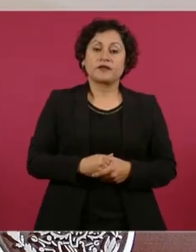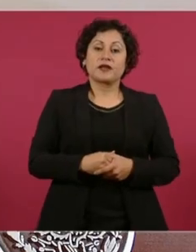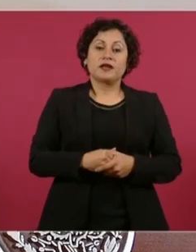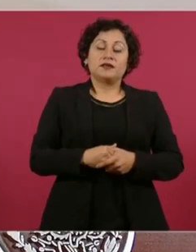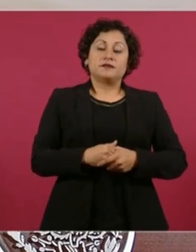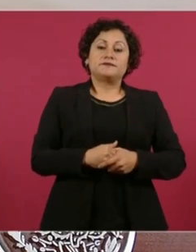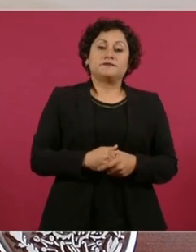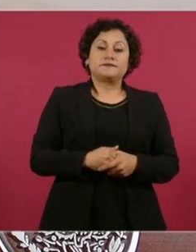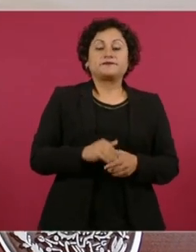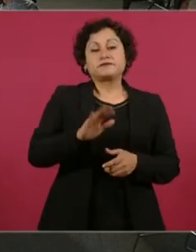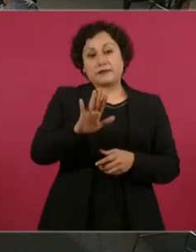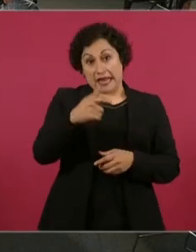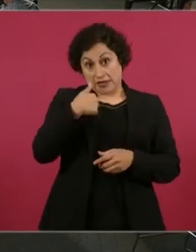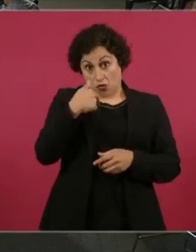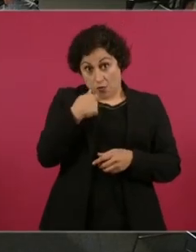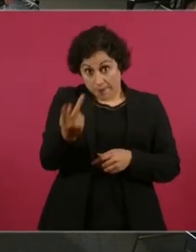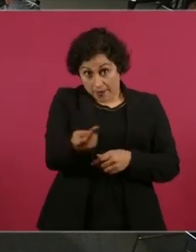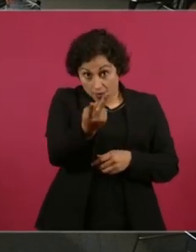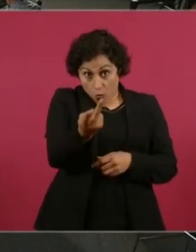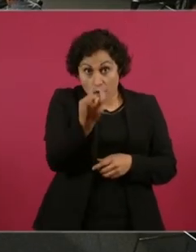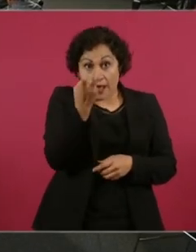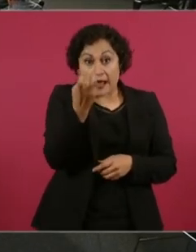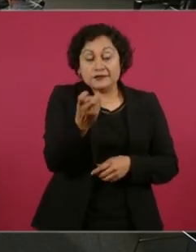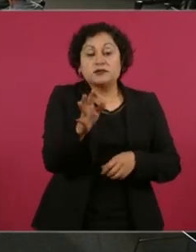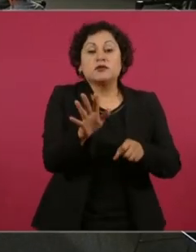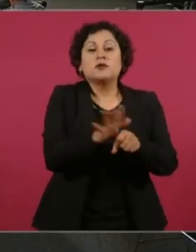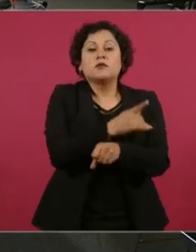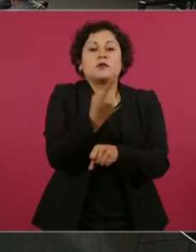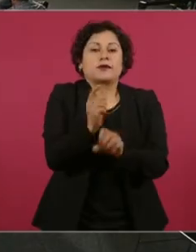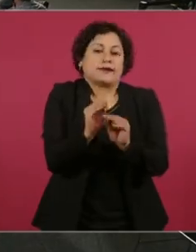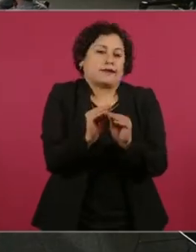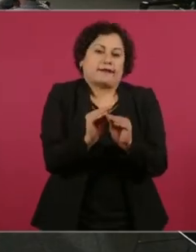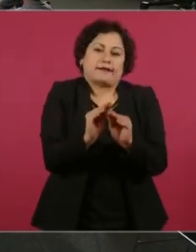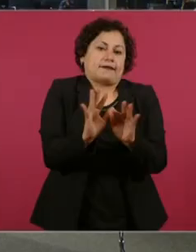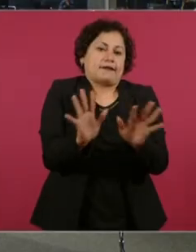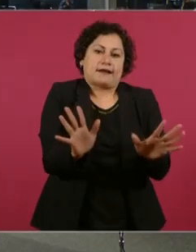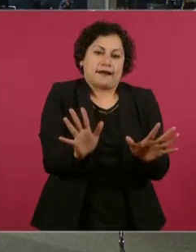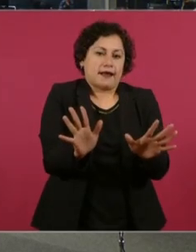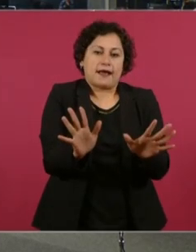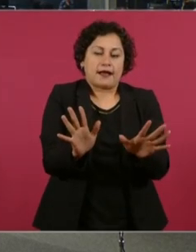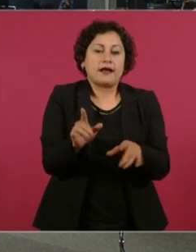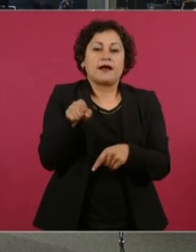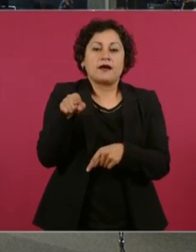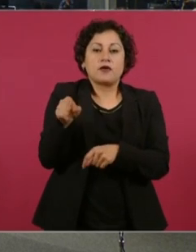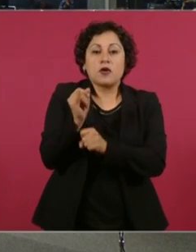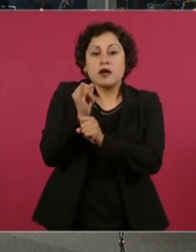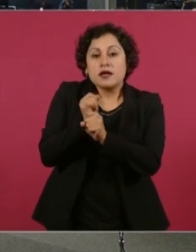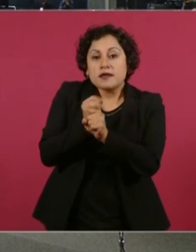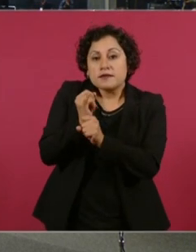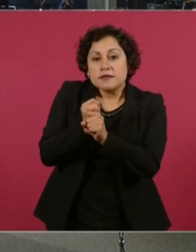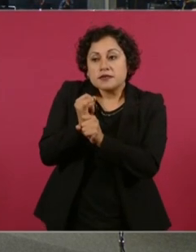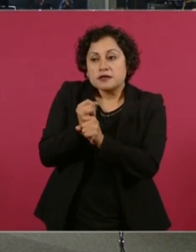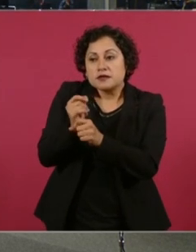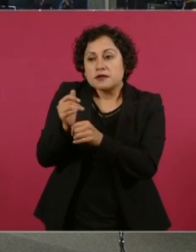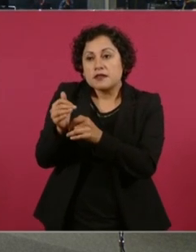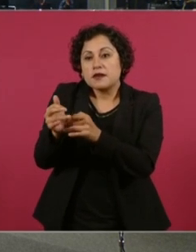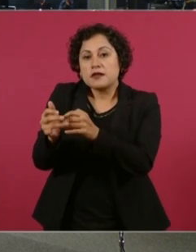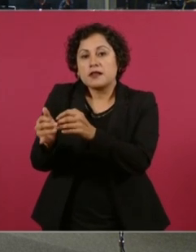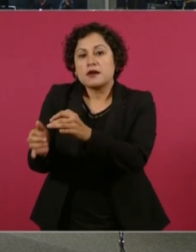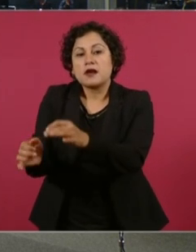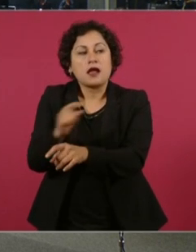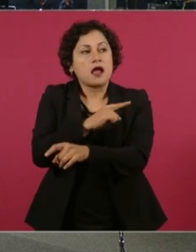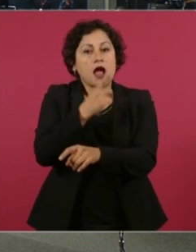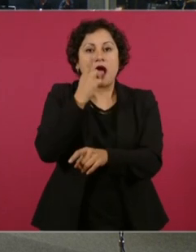a colación esta pregunta porque de inmediato intentaron salir a desvirtuar la investigación que vienen haciendo estas personas.